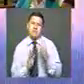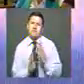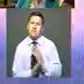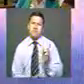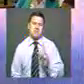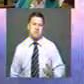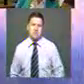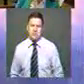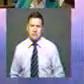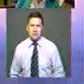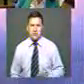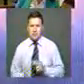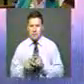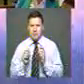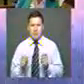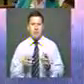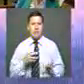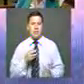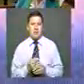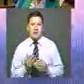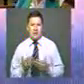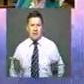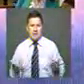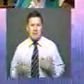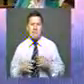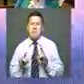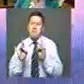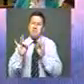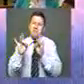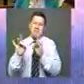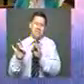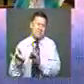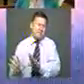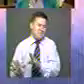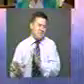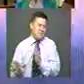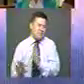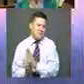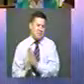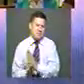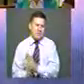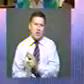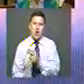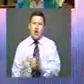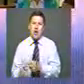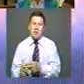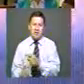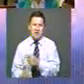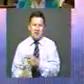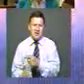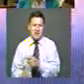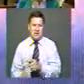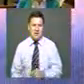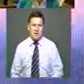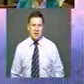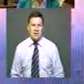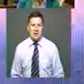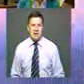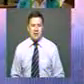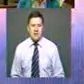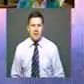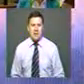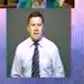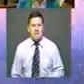es el nombre, es más, detesto que el problema sea el nombre. Que sea